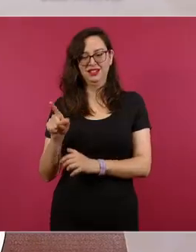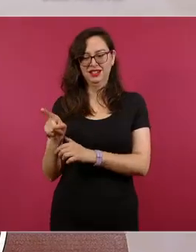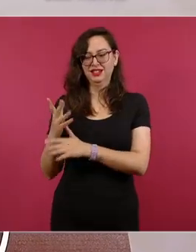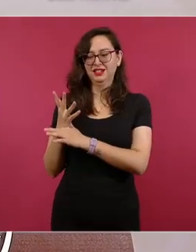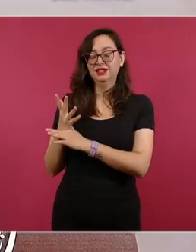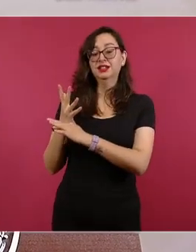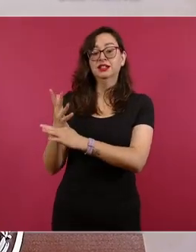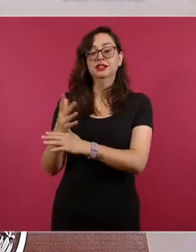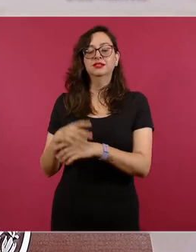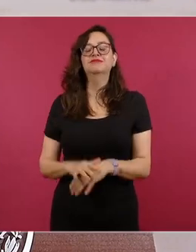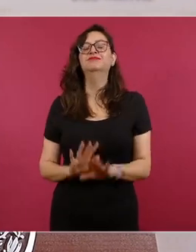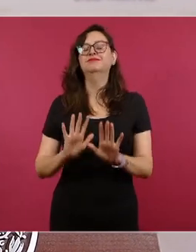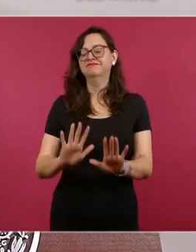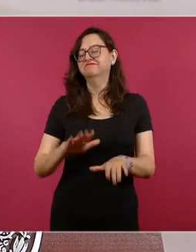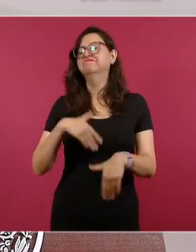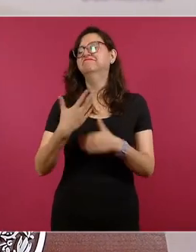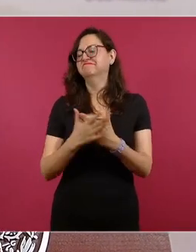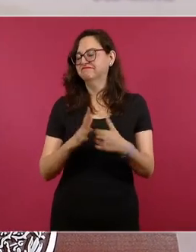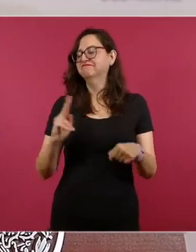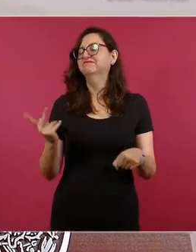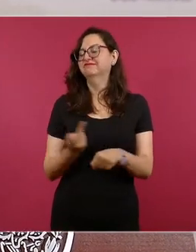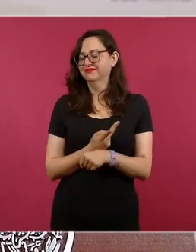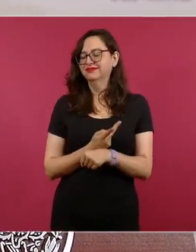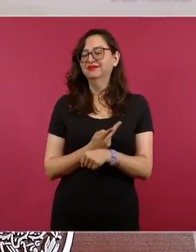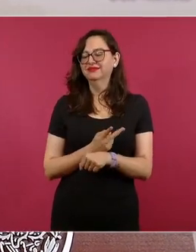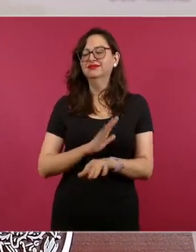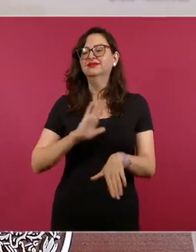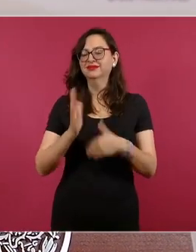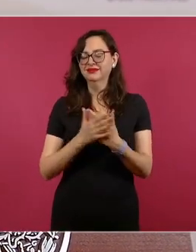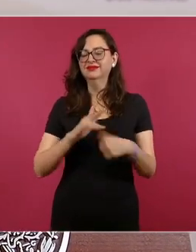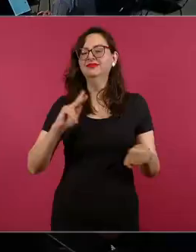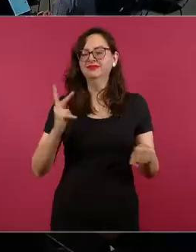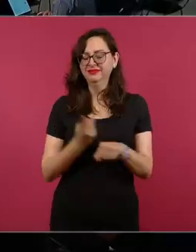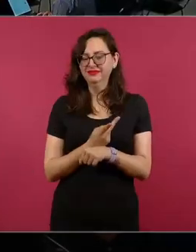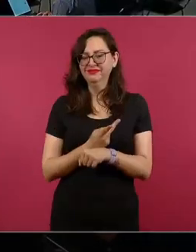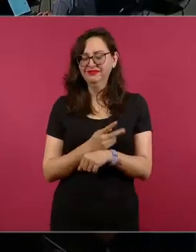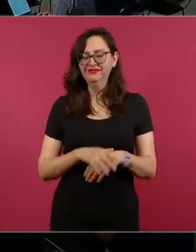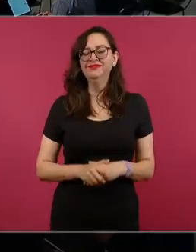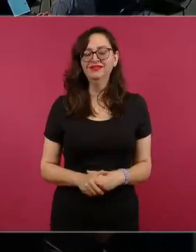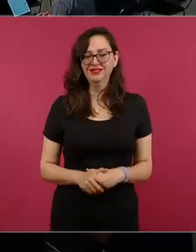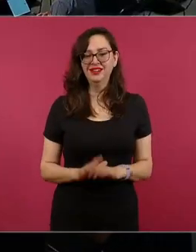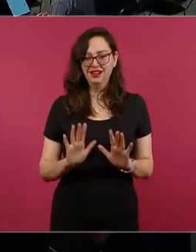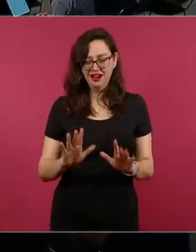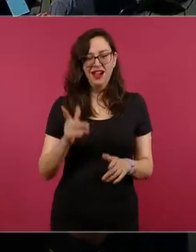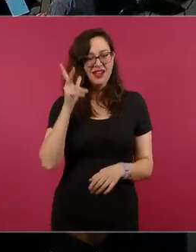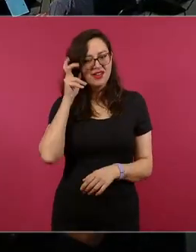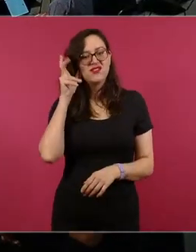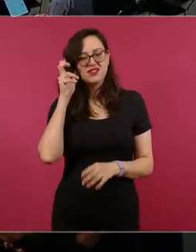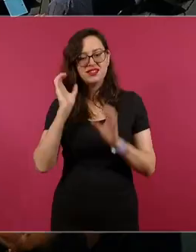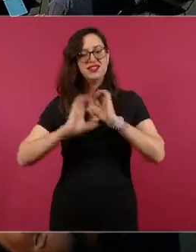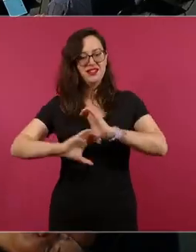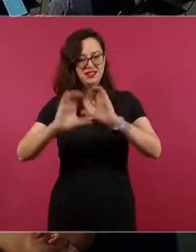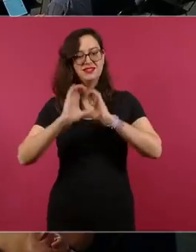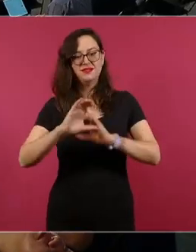compadre, ya pasará. Escuchen esa canción,